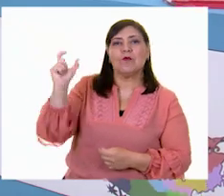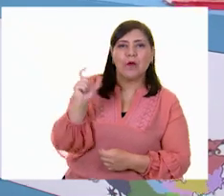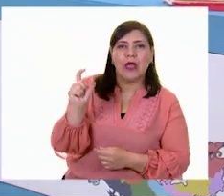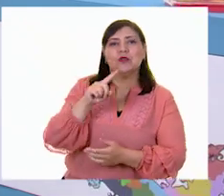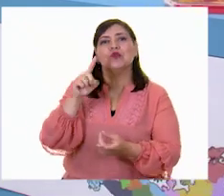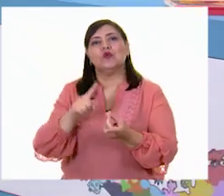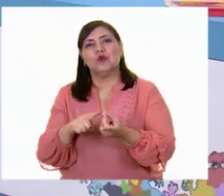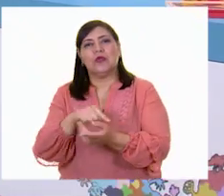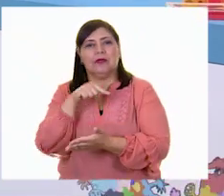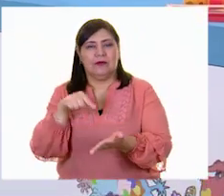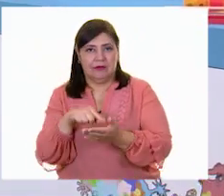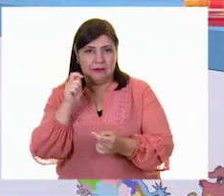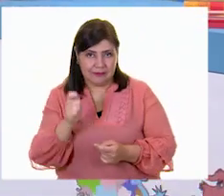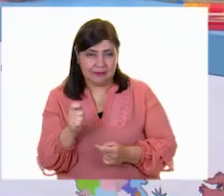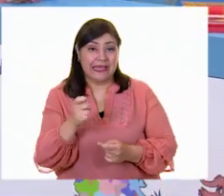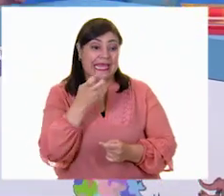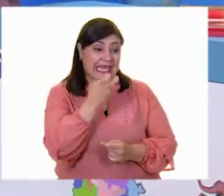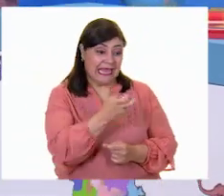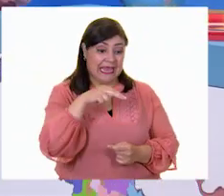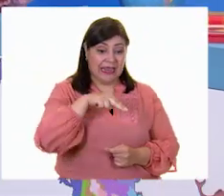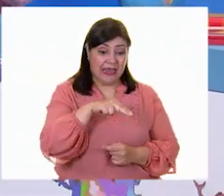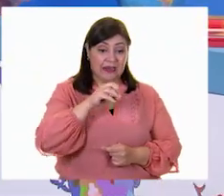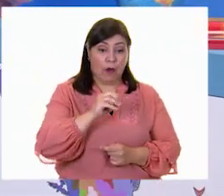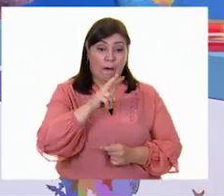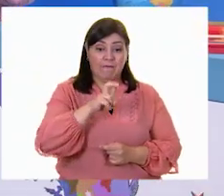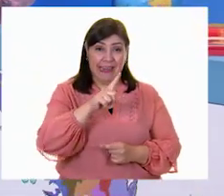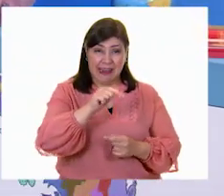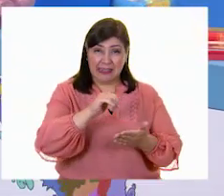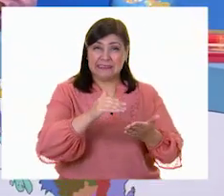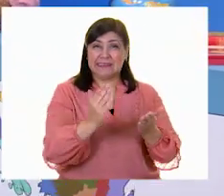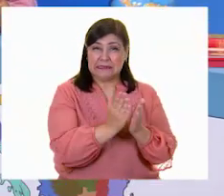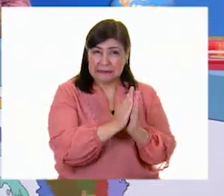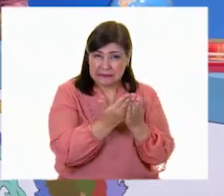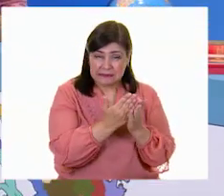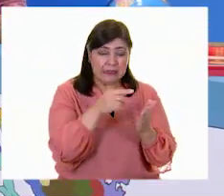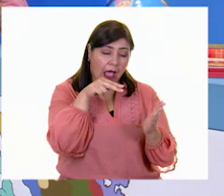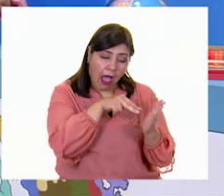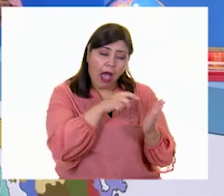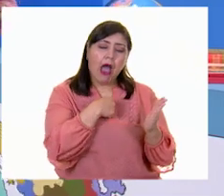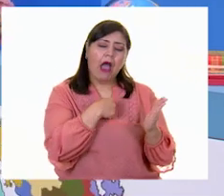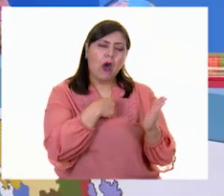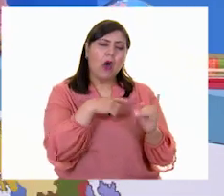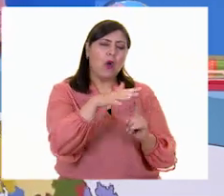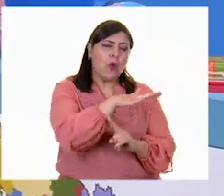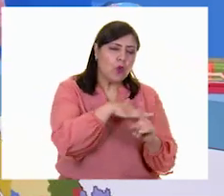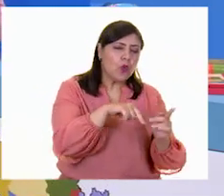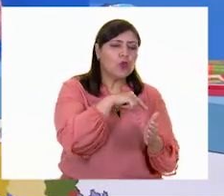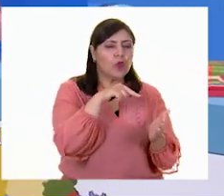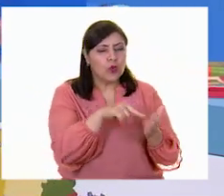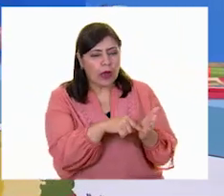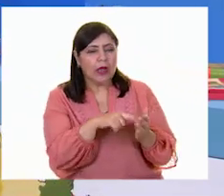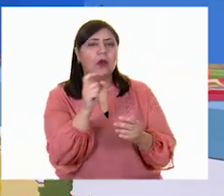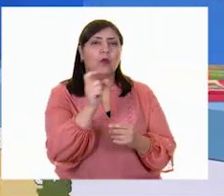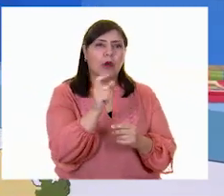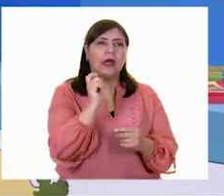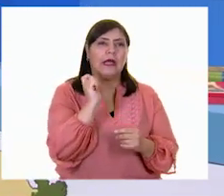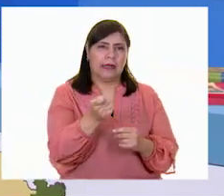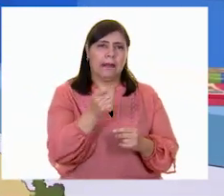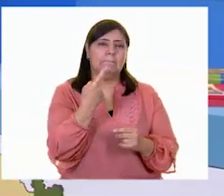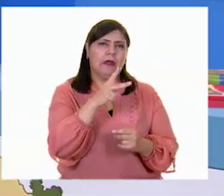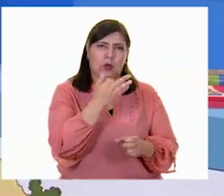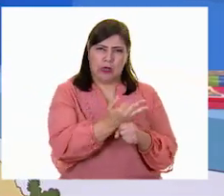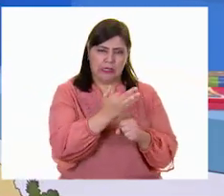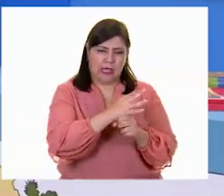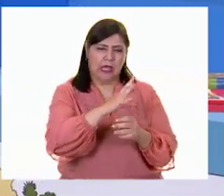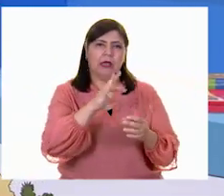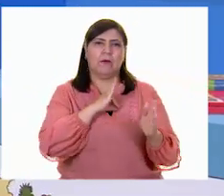contexto de la historia que se cuenta en la novela ubica espacial y temporalmente al lector, pero hasta aquí con la carta ficcional